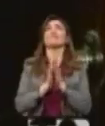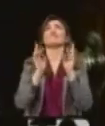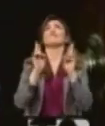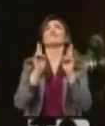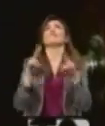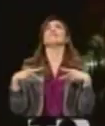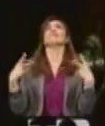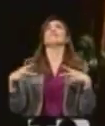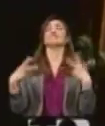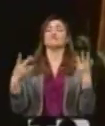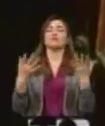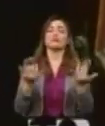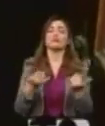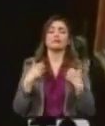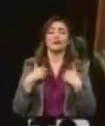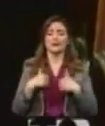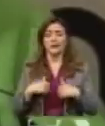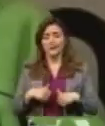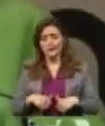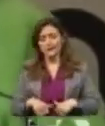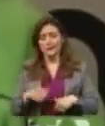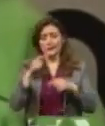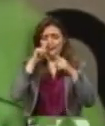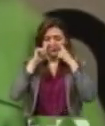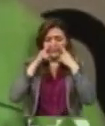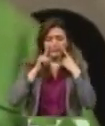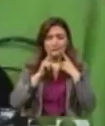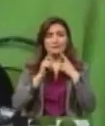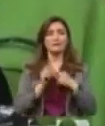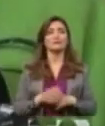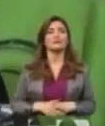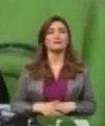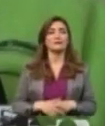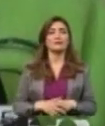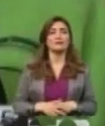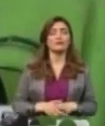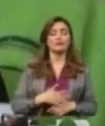vida ahora desconsolados lloran su prematura partida